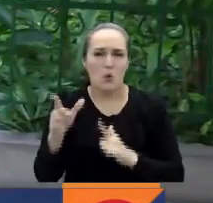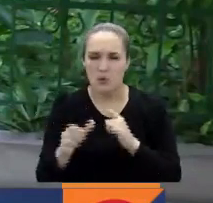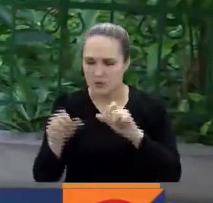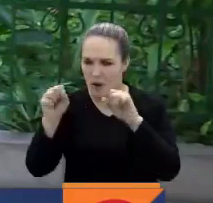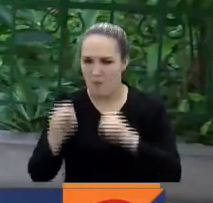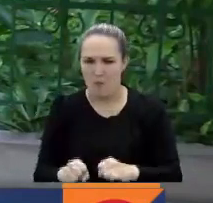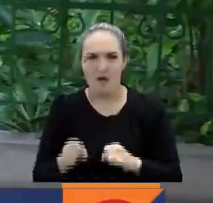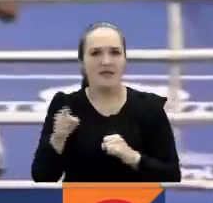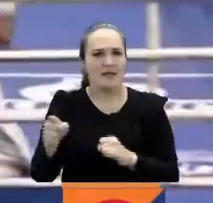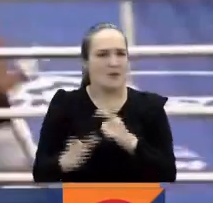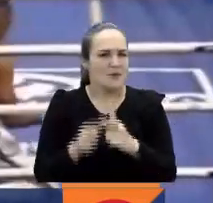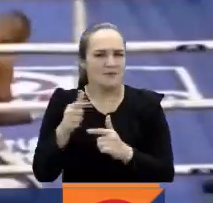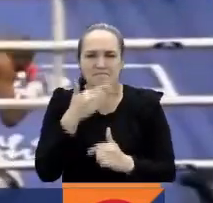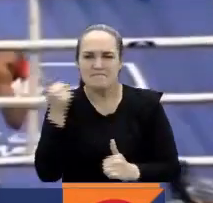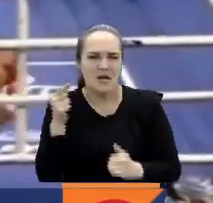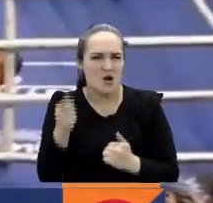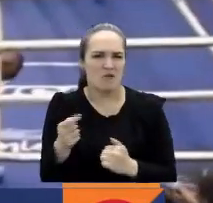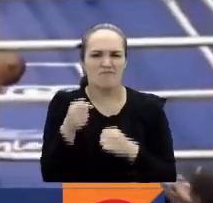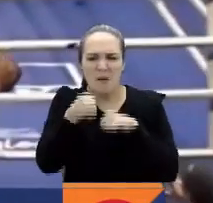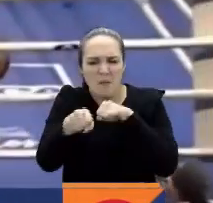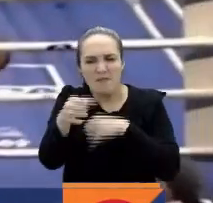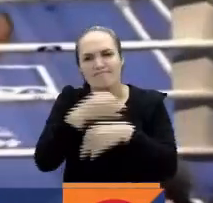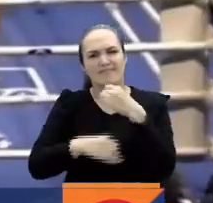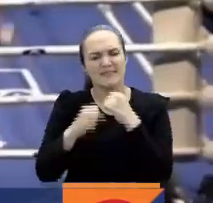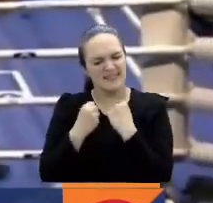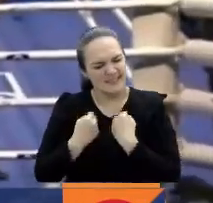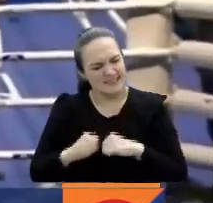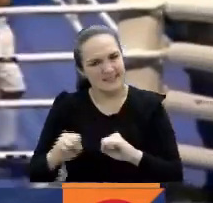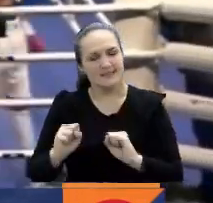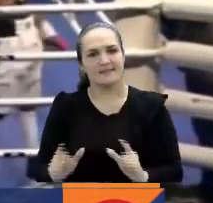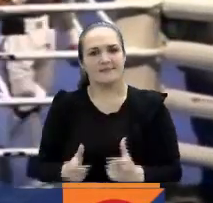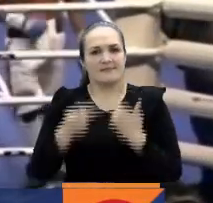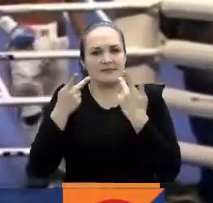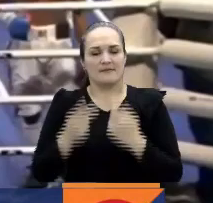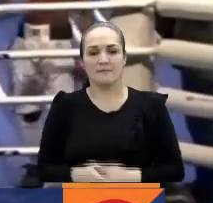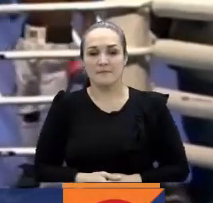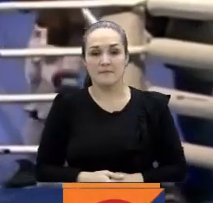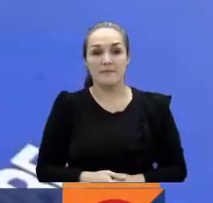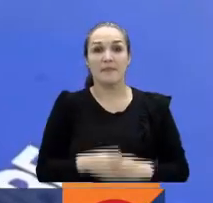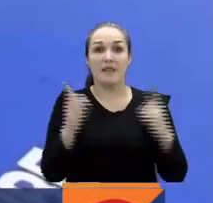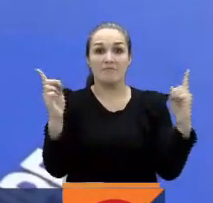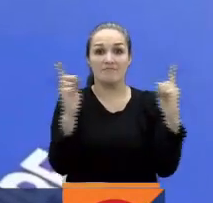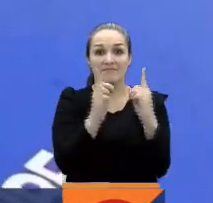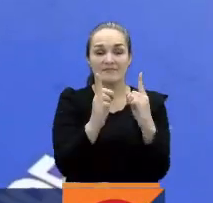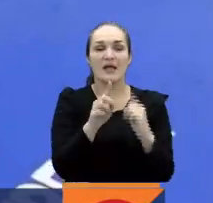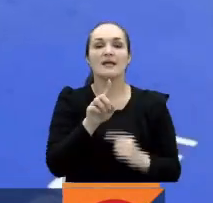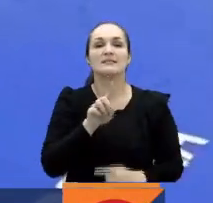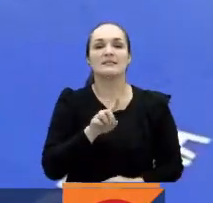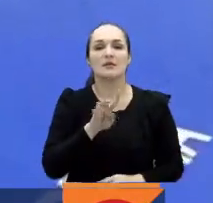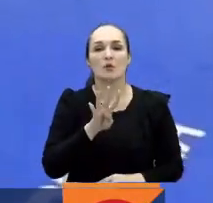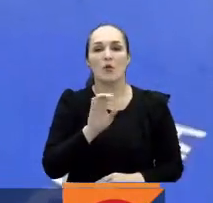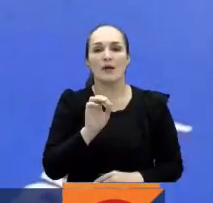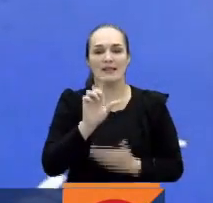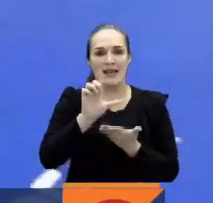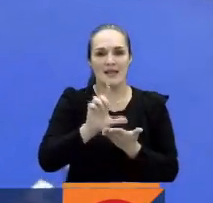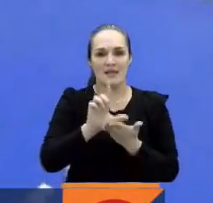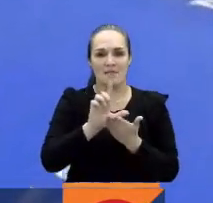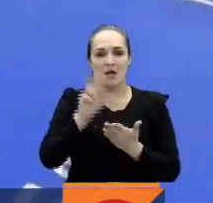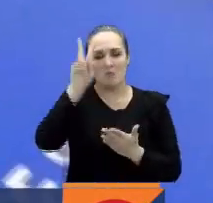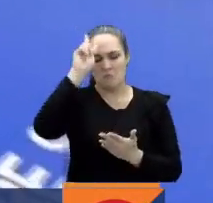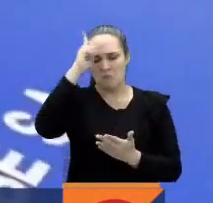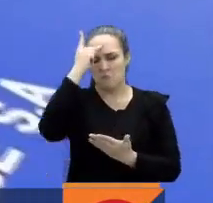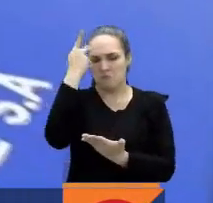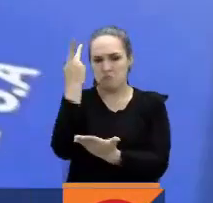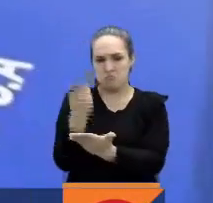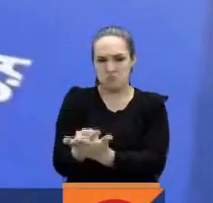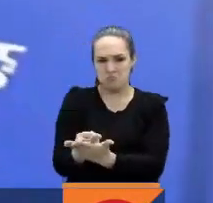que él está peleando. Era el octavo asalto de la disputa por el título nacional por las 140 libras, cuando cayó perdiendo el conocimiento en el